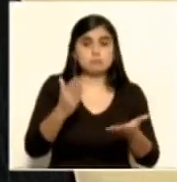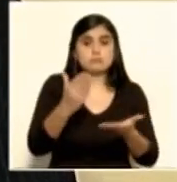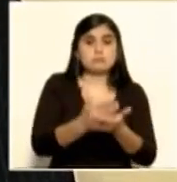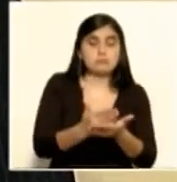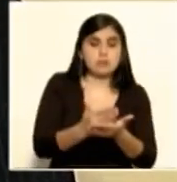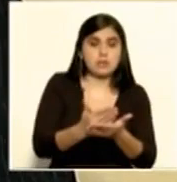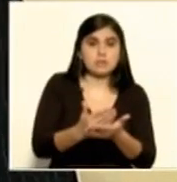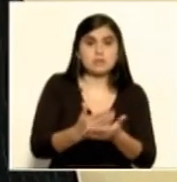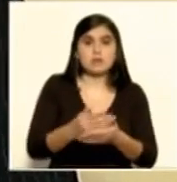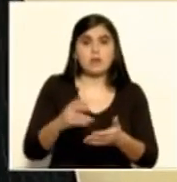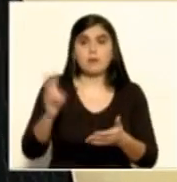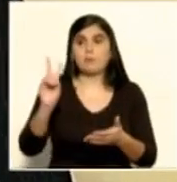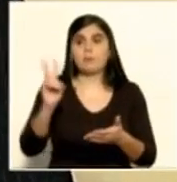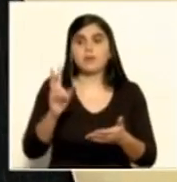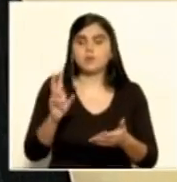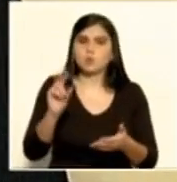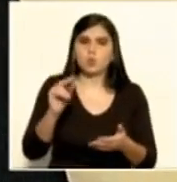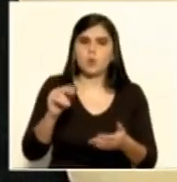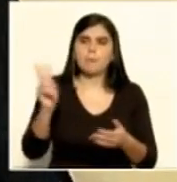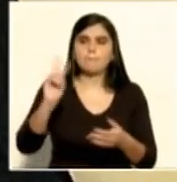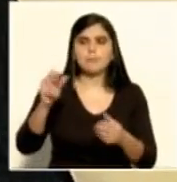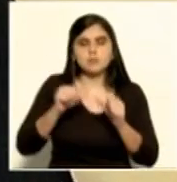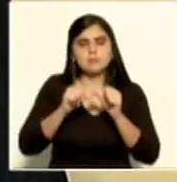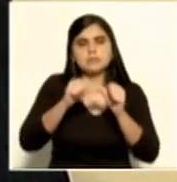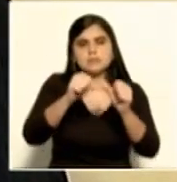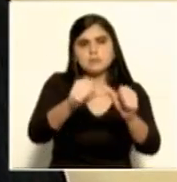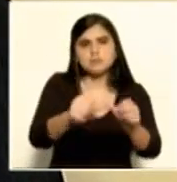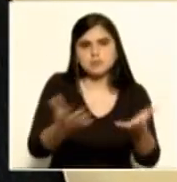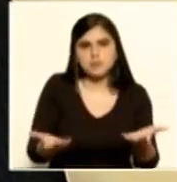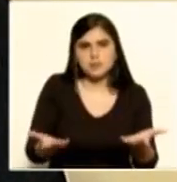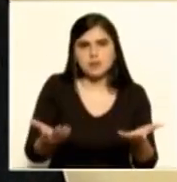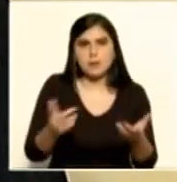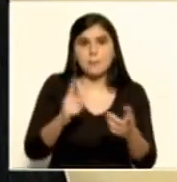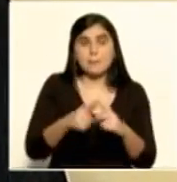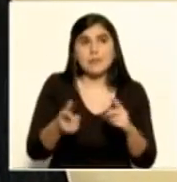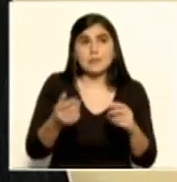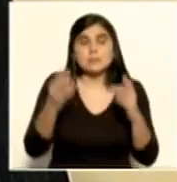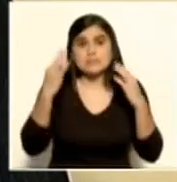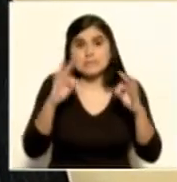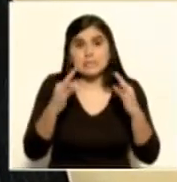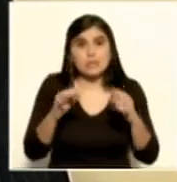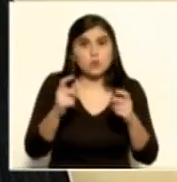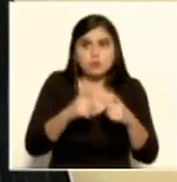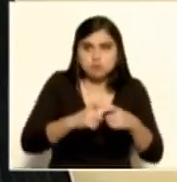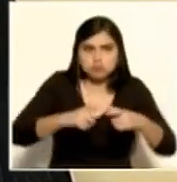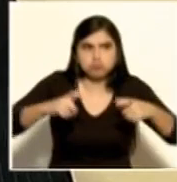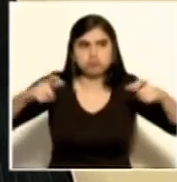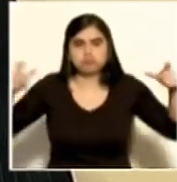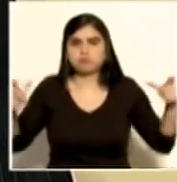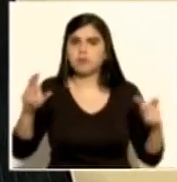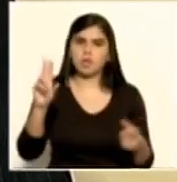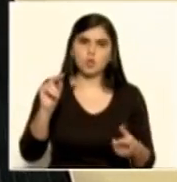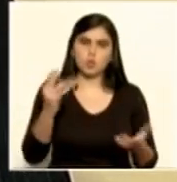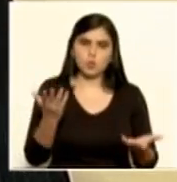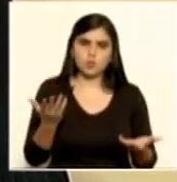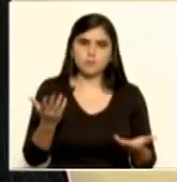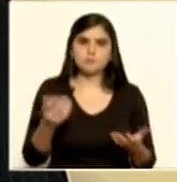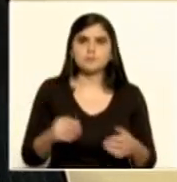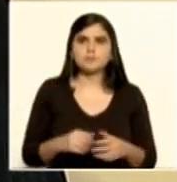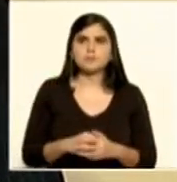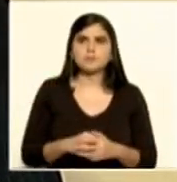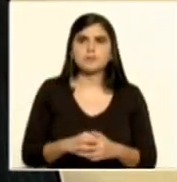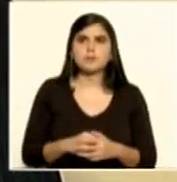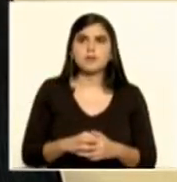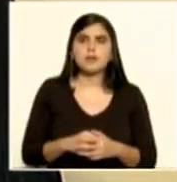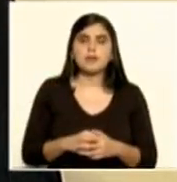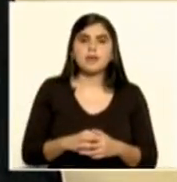seguir transmitiéndose, pero ocupamos que no se transmita intensamente, de forma simultánea. Eso va tomando en cuenta